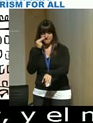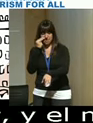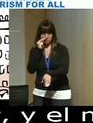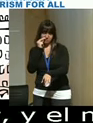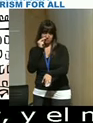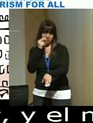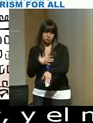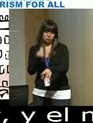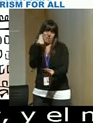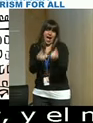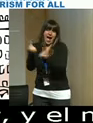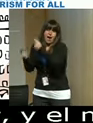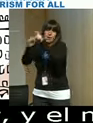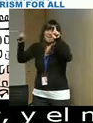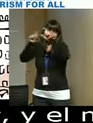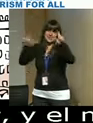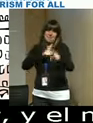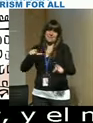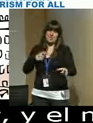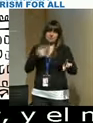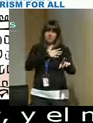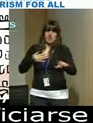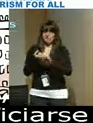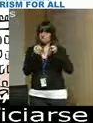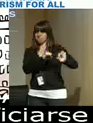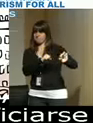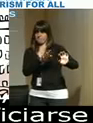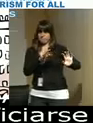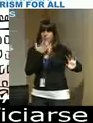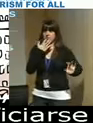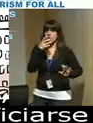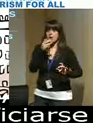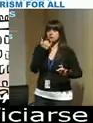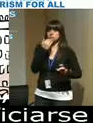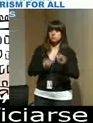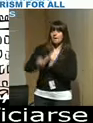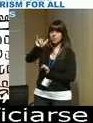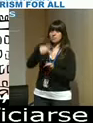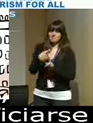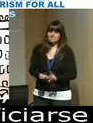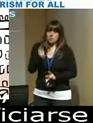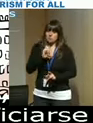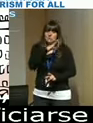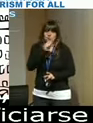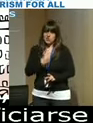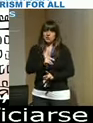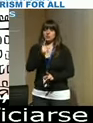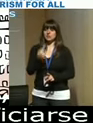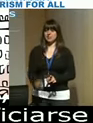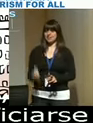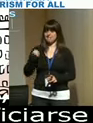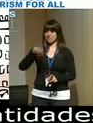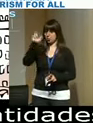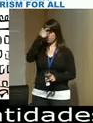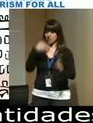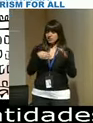entender y muchas empresas privadas, sobre todo alguna aerolínea, pues sigue sin entenderlo muy bien. Y hay una definición del concepto de accesibilidad.